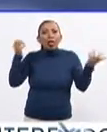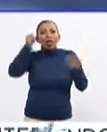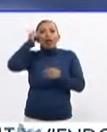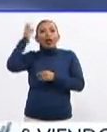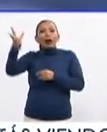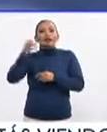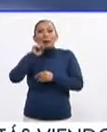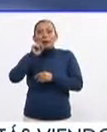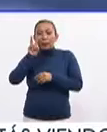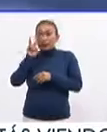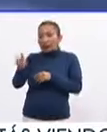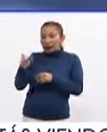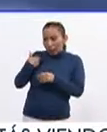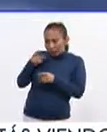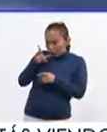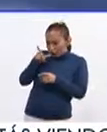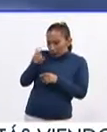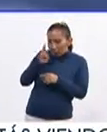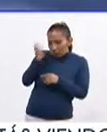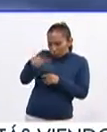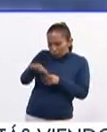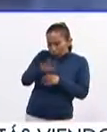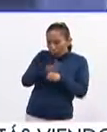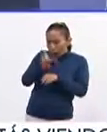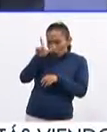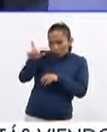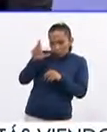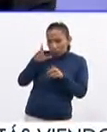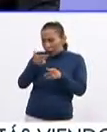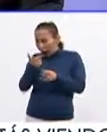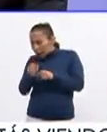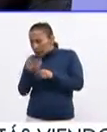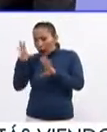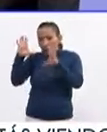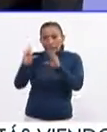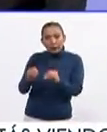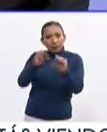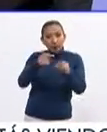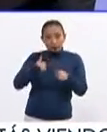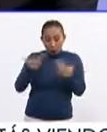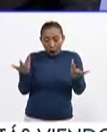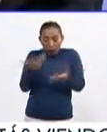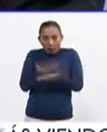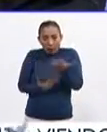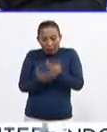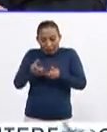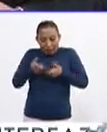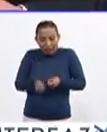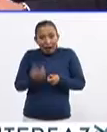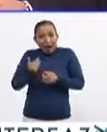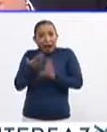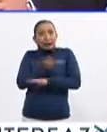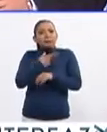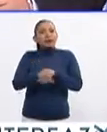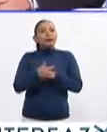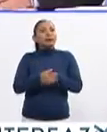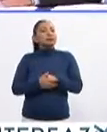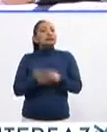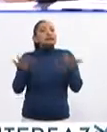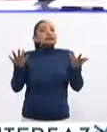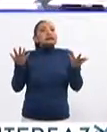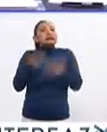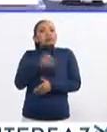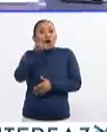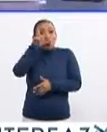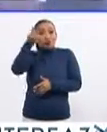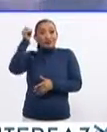ahí monitorear qué se quedó encendido y así controlarlo para reducir estos costos que luego llegaban a pasar, que dejabas